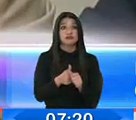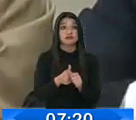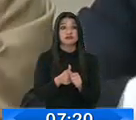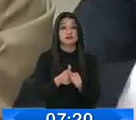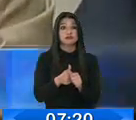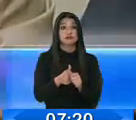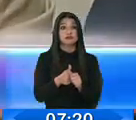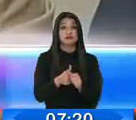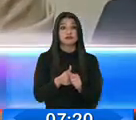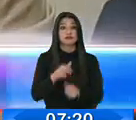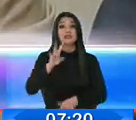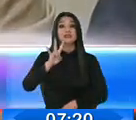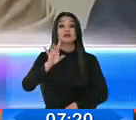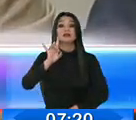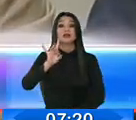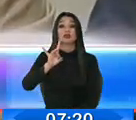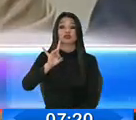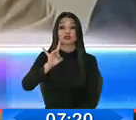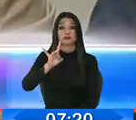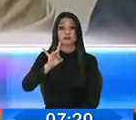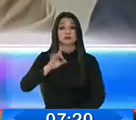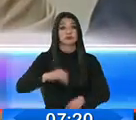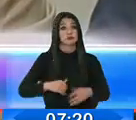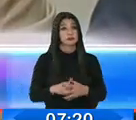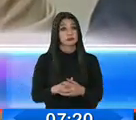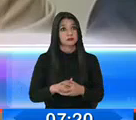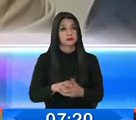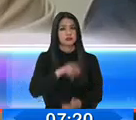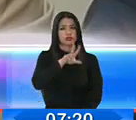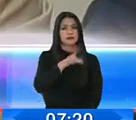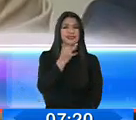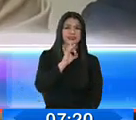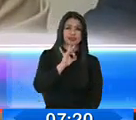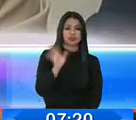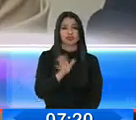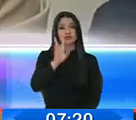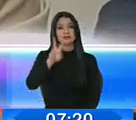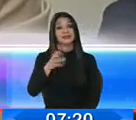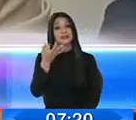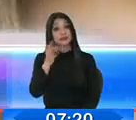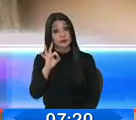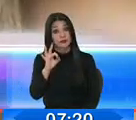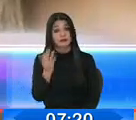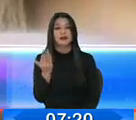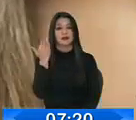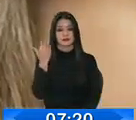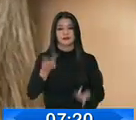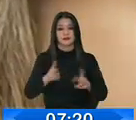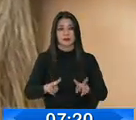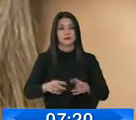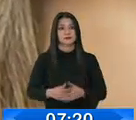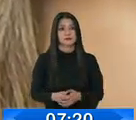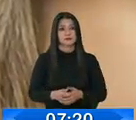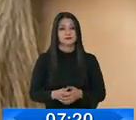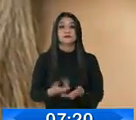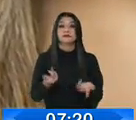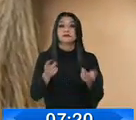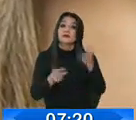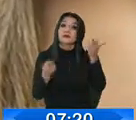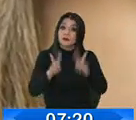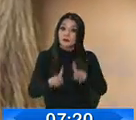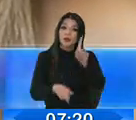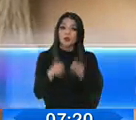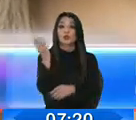alrededor de 78 que corresponden a 2018, 2019 y anteriores. Sobre los jubilados que denunciaron